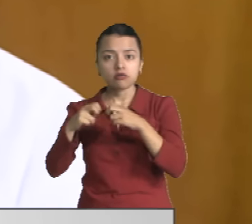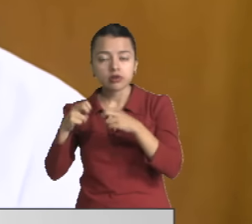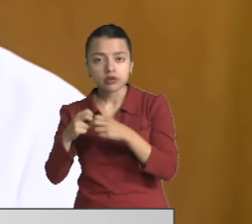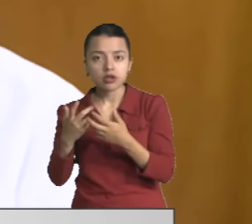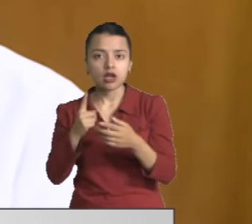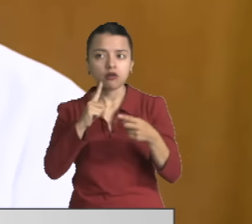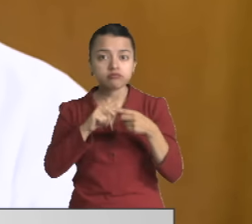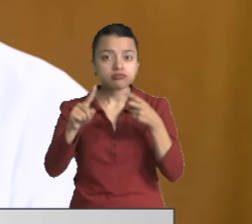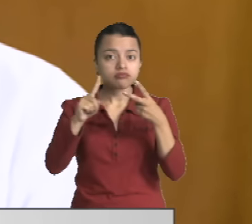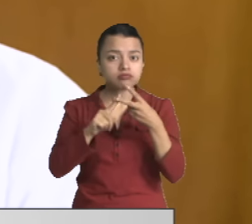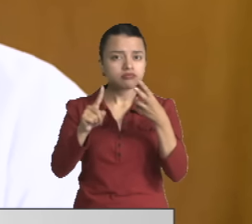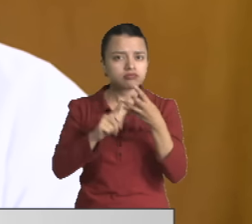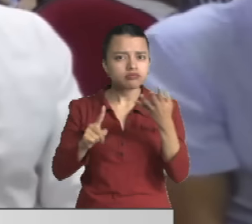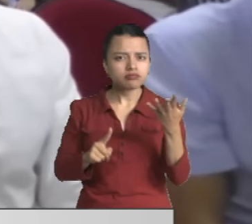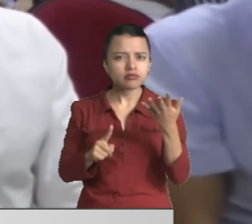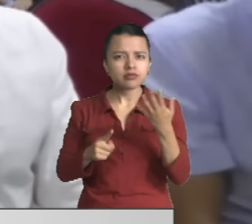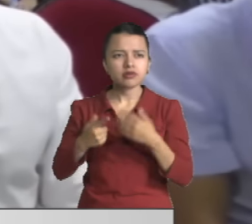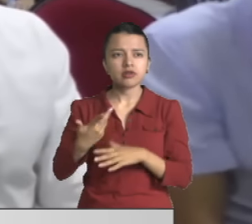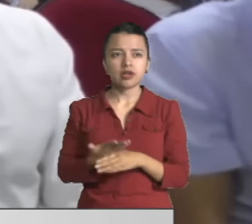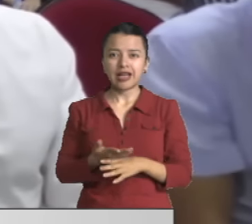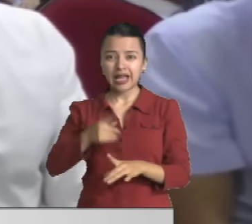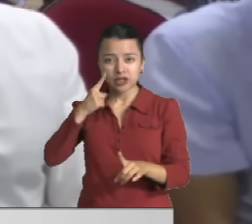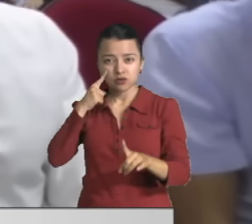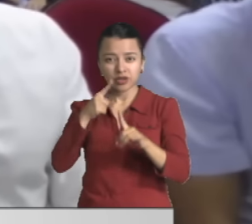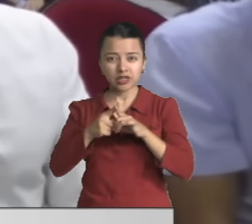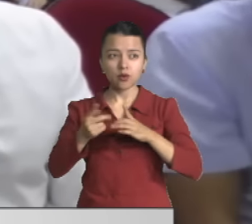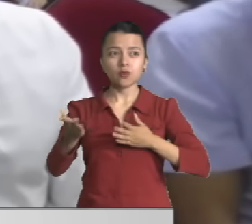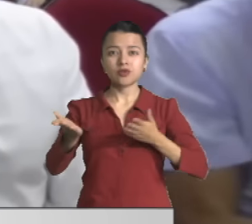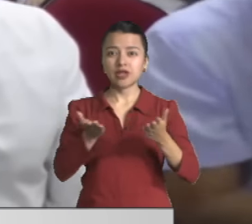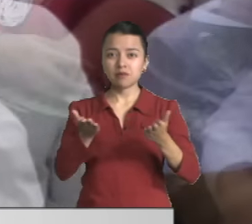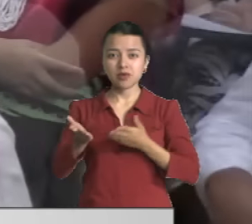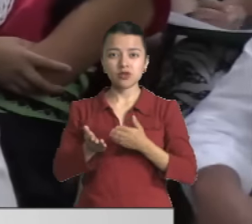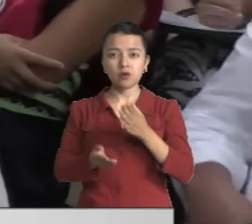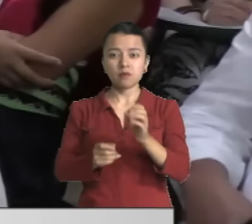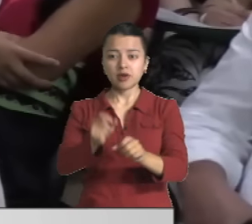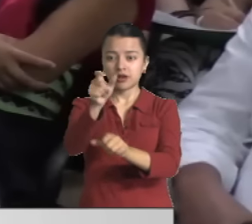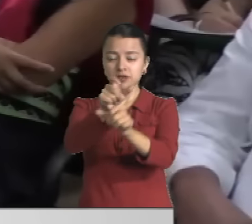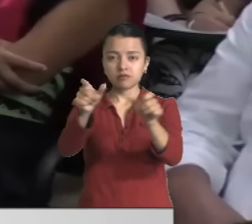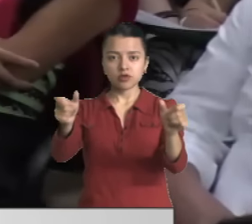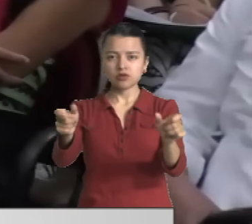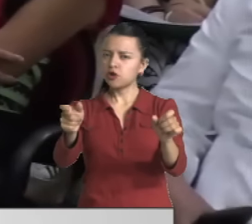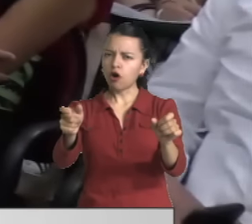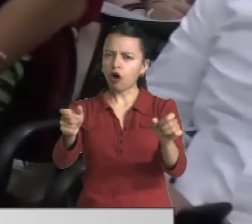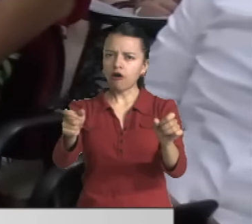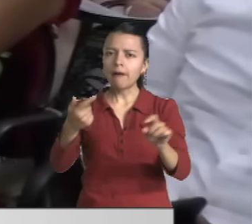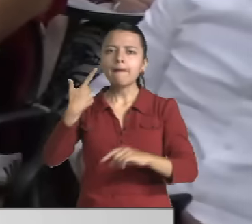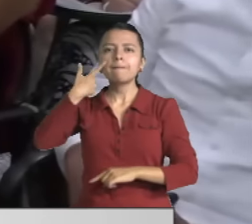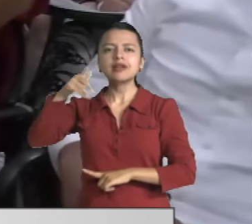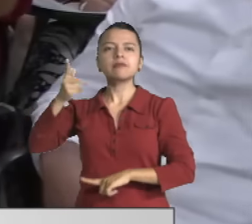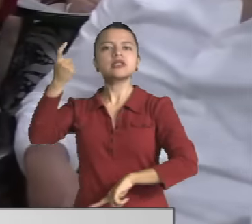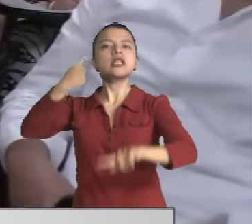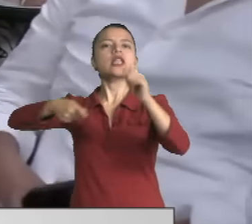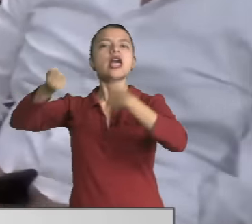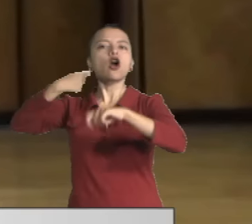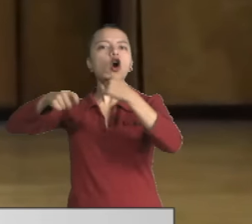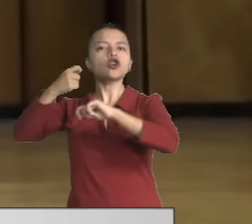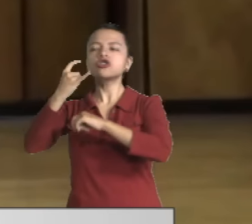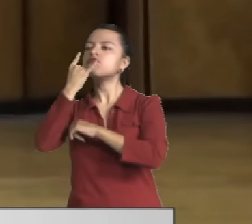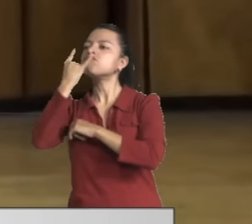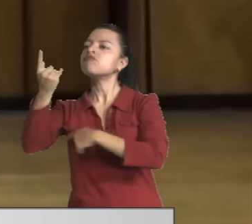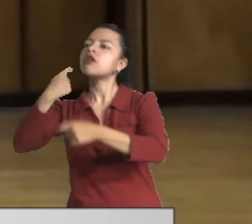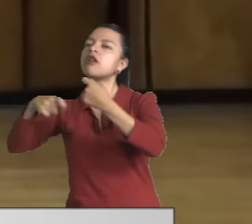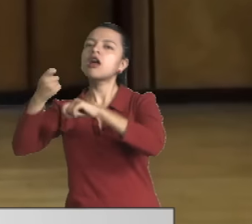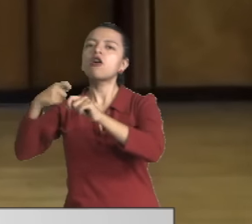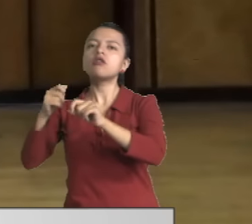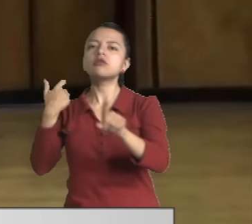se ha convertido en un negocio y vemos que se descuida al ciudadano. En el